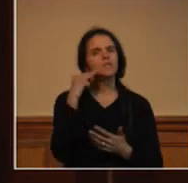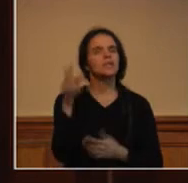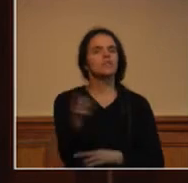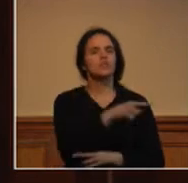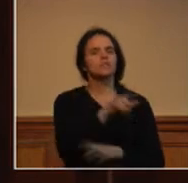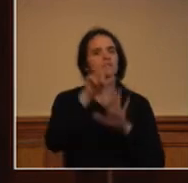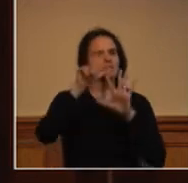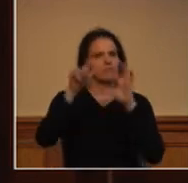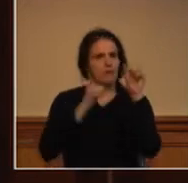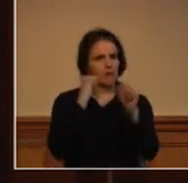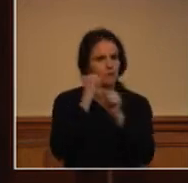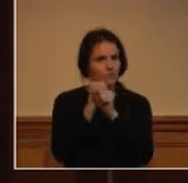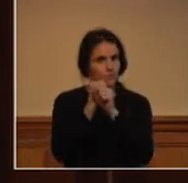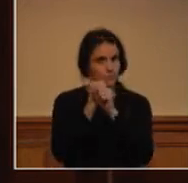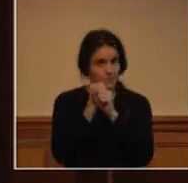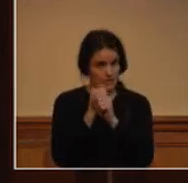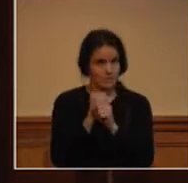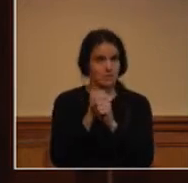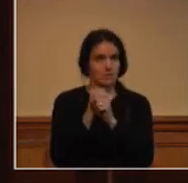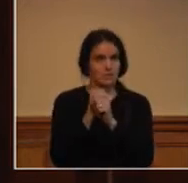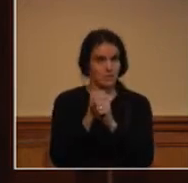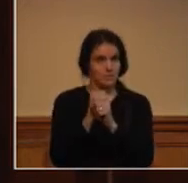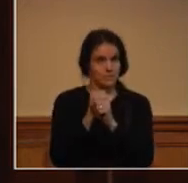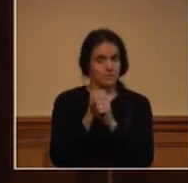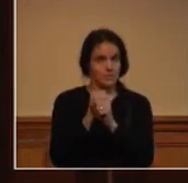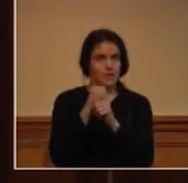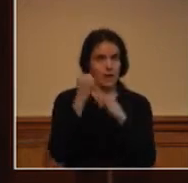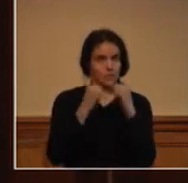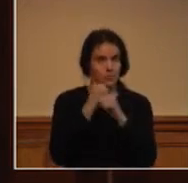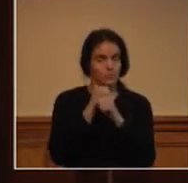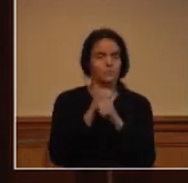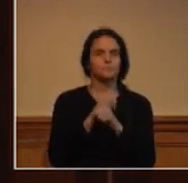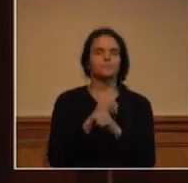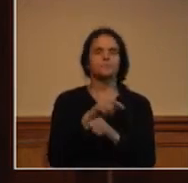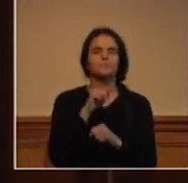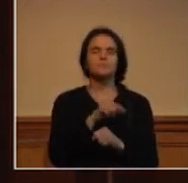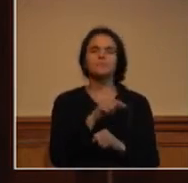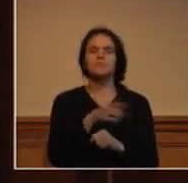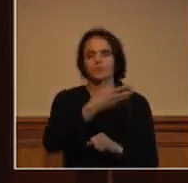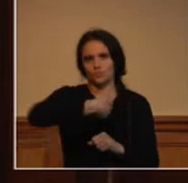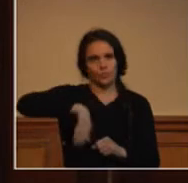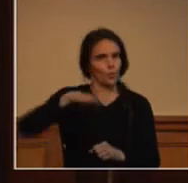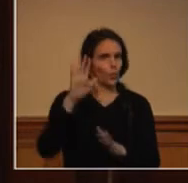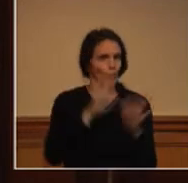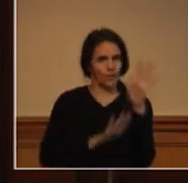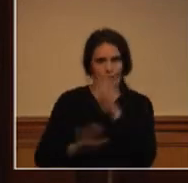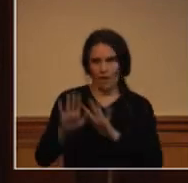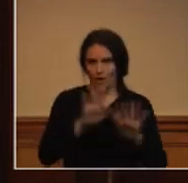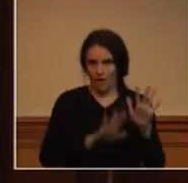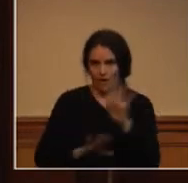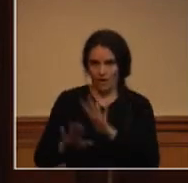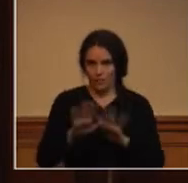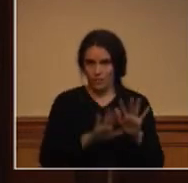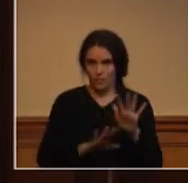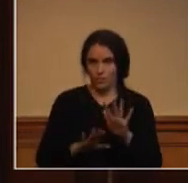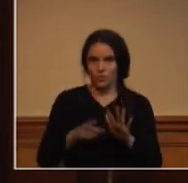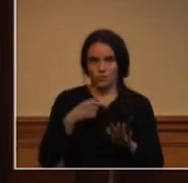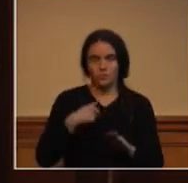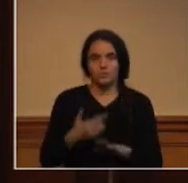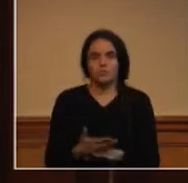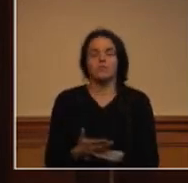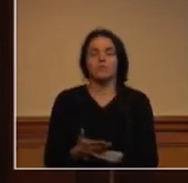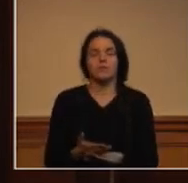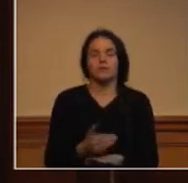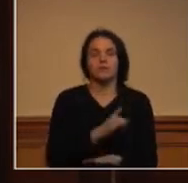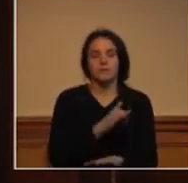tienen 7 años, y cronológicos. Y ese es un cuidado que nosotros tenemos que tener y voy a volver sobre esto